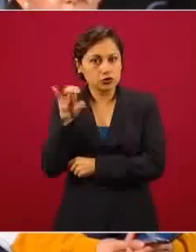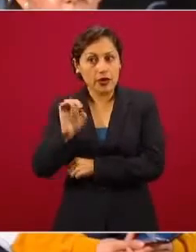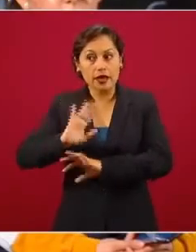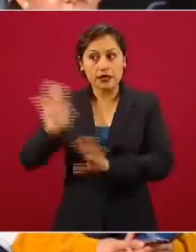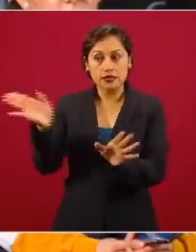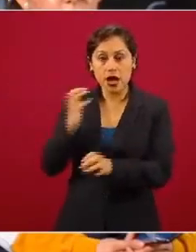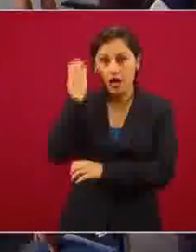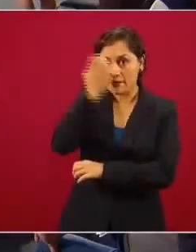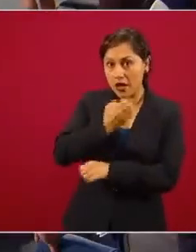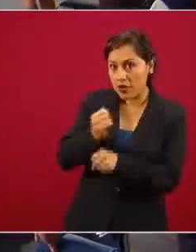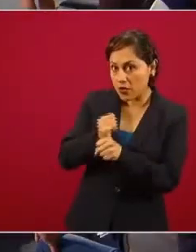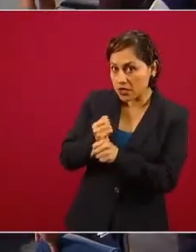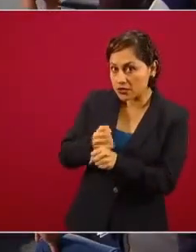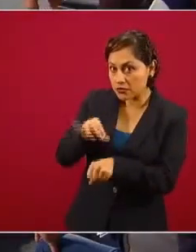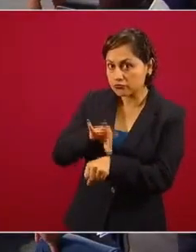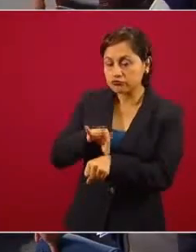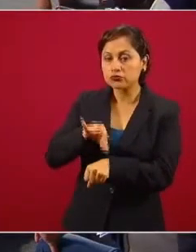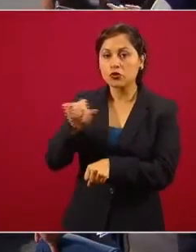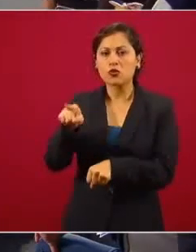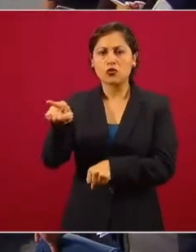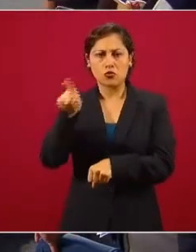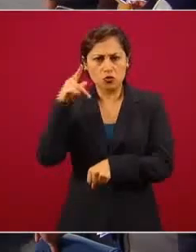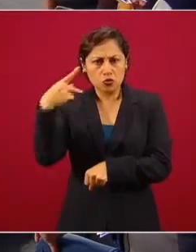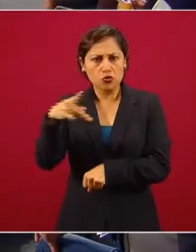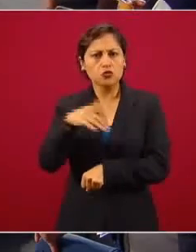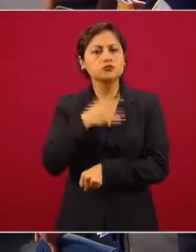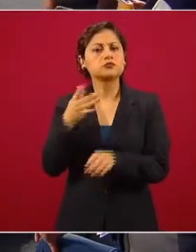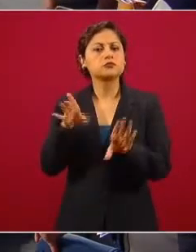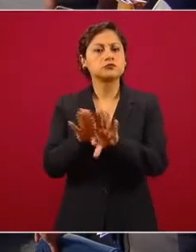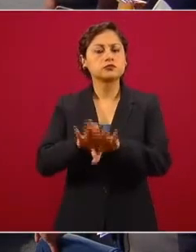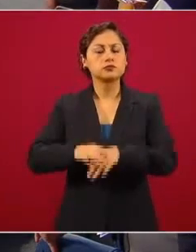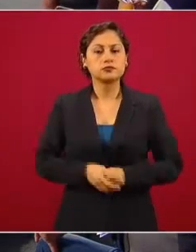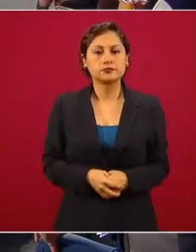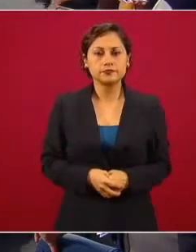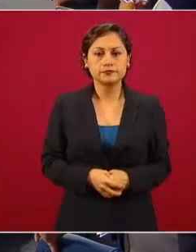se siente usted. Gracias. Bueno, primero